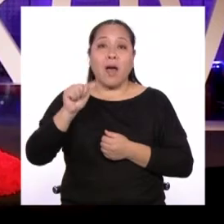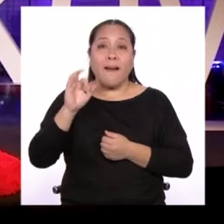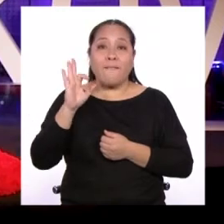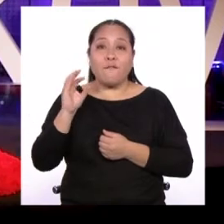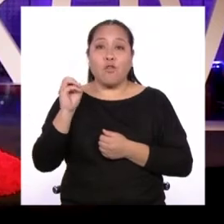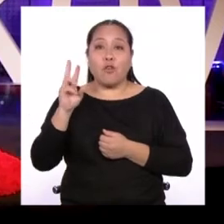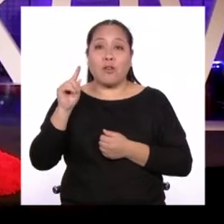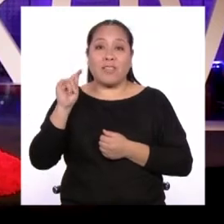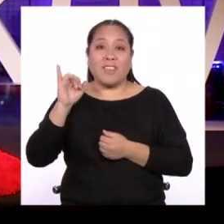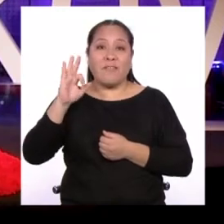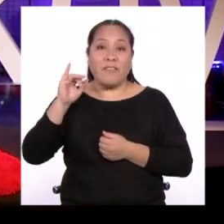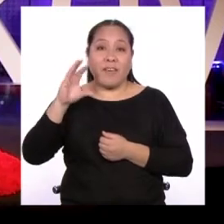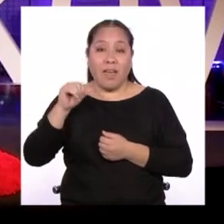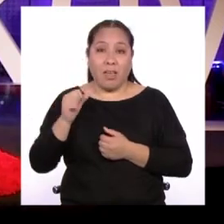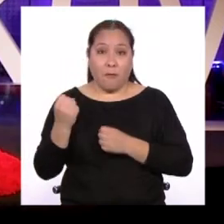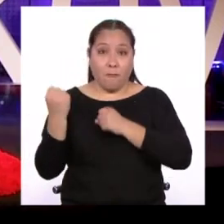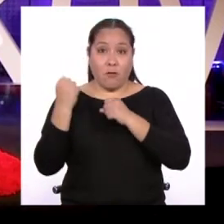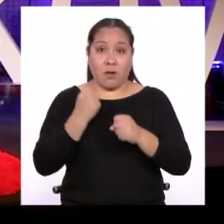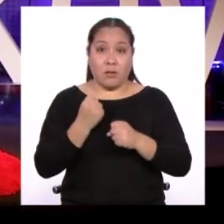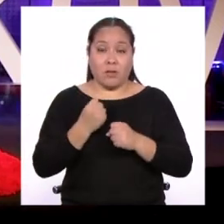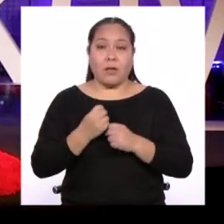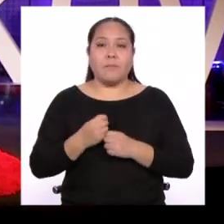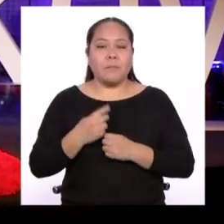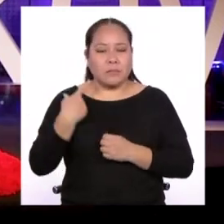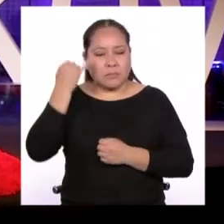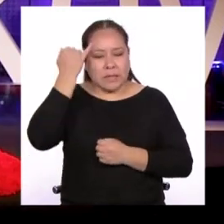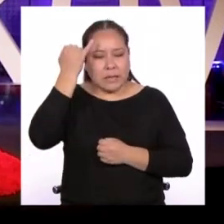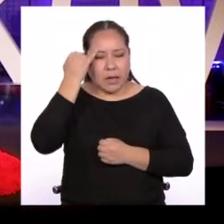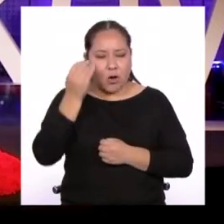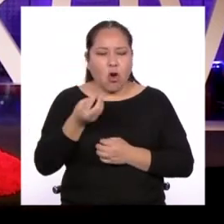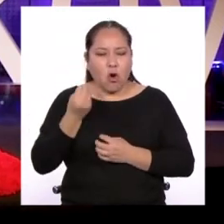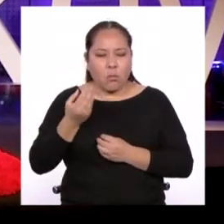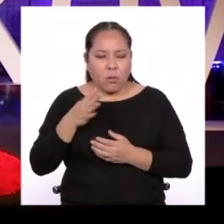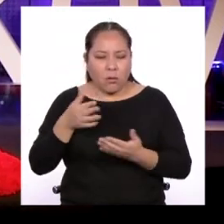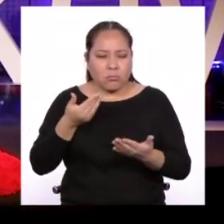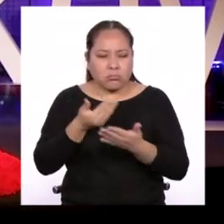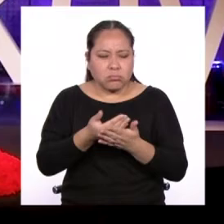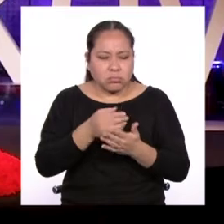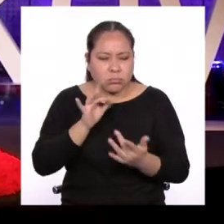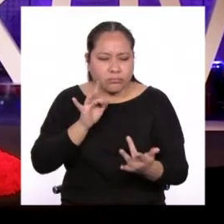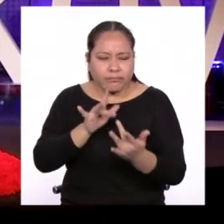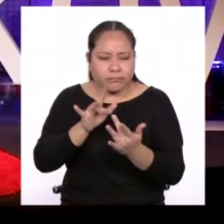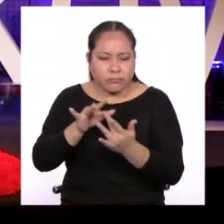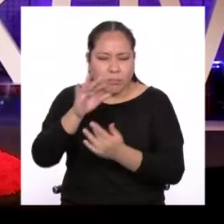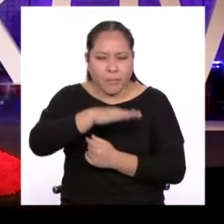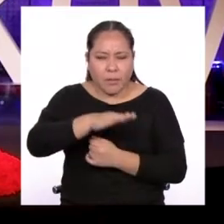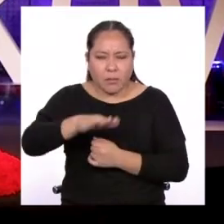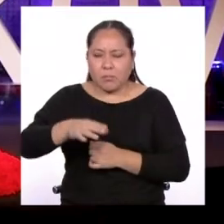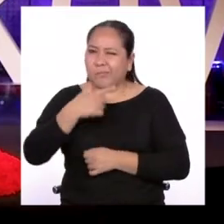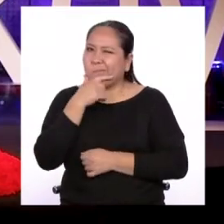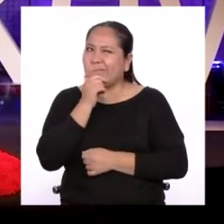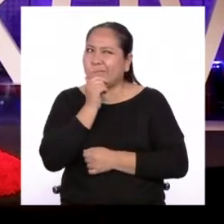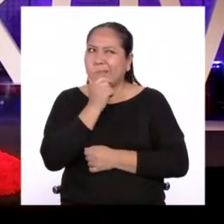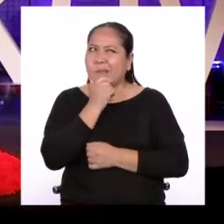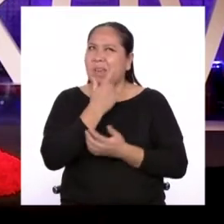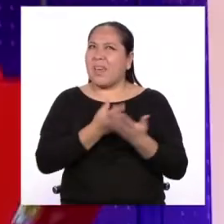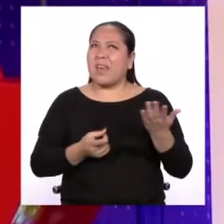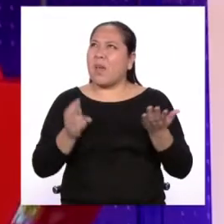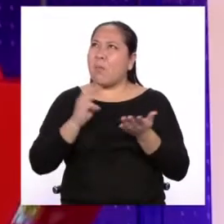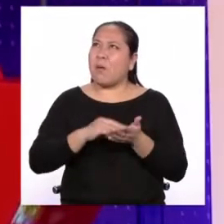era cómo llegar a los más pequeños, pensamos, ¿qué cosa podría ser más rica que una